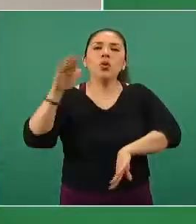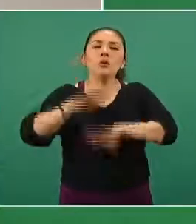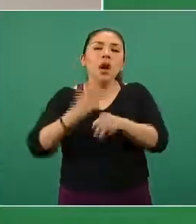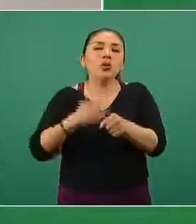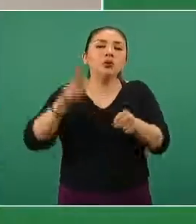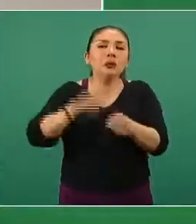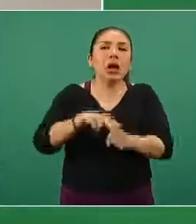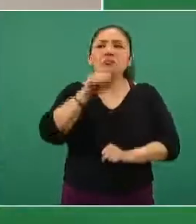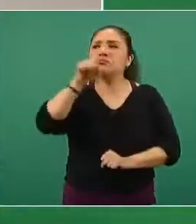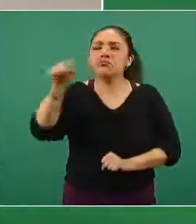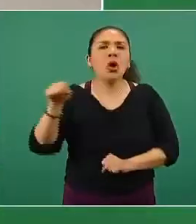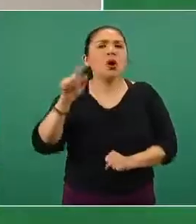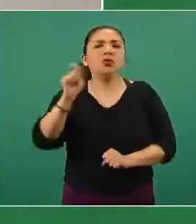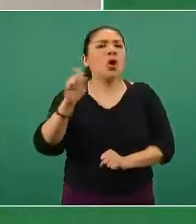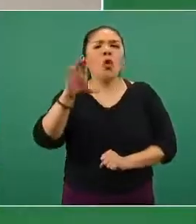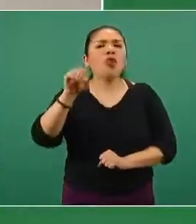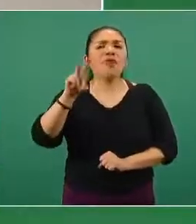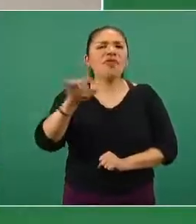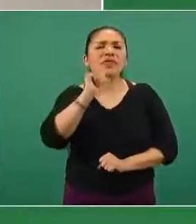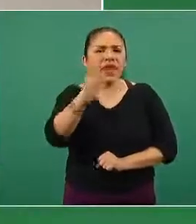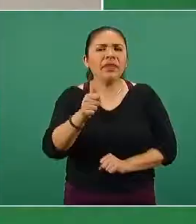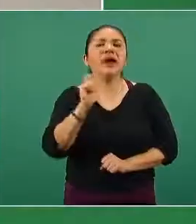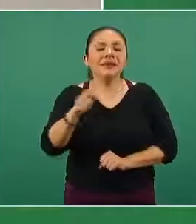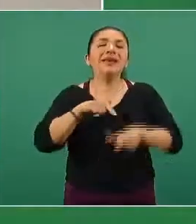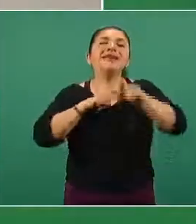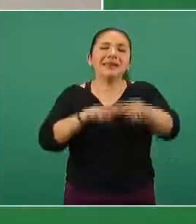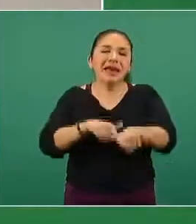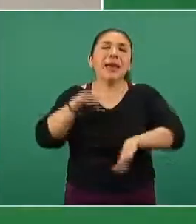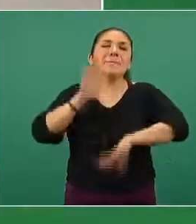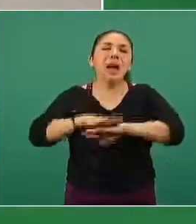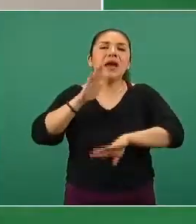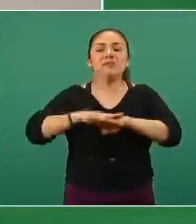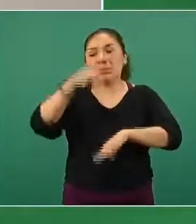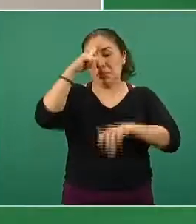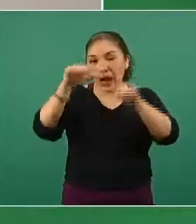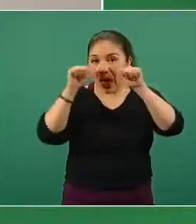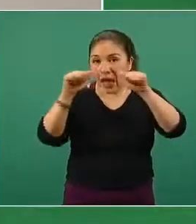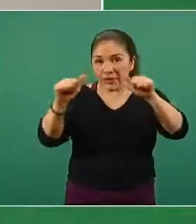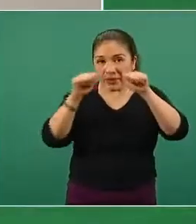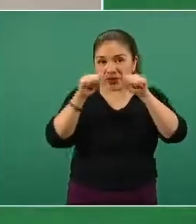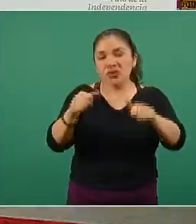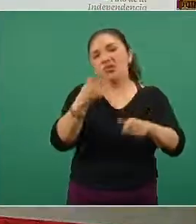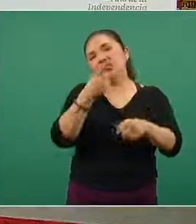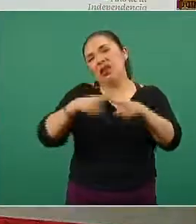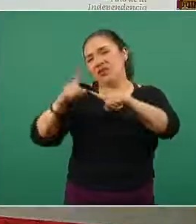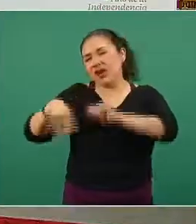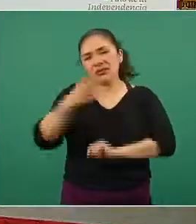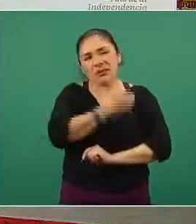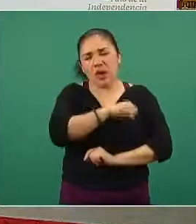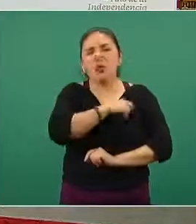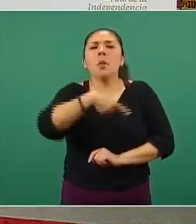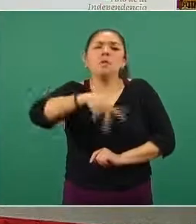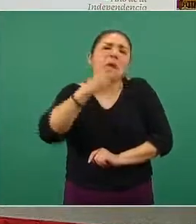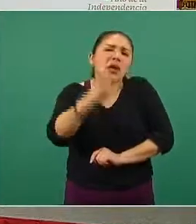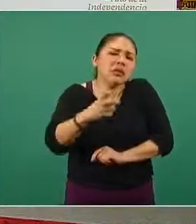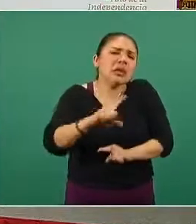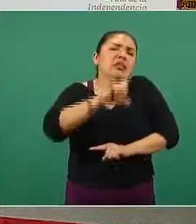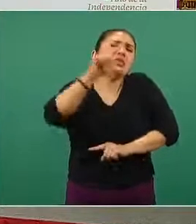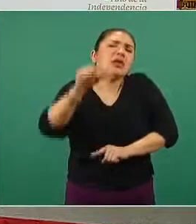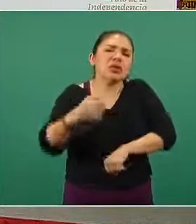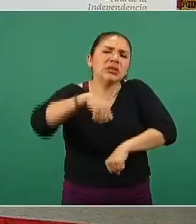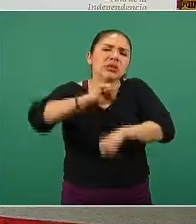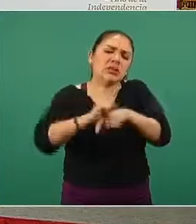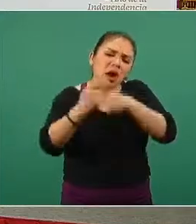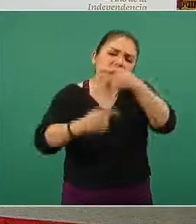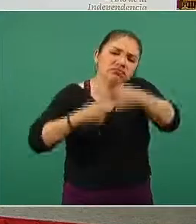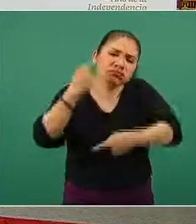nunca fueron COVID y entonces se pueda continuar ofreciendo los servicios de salud. Pero de seguro esto lo veremos en siguientes